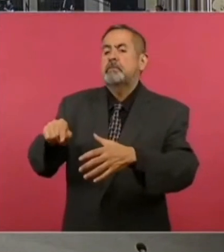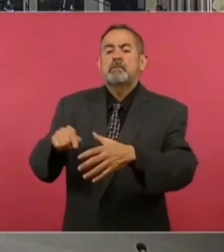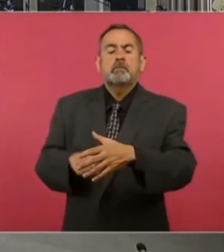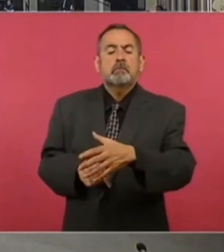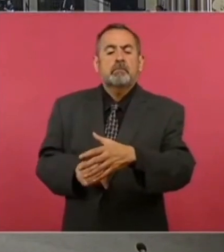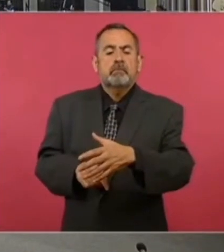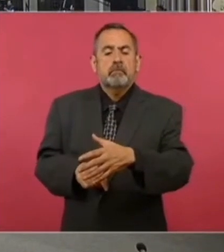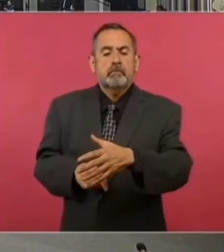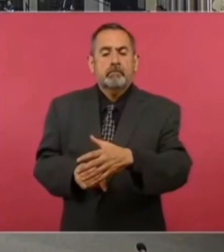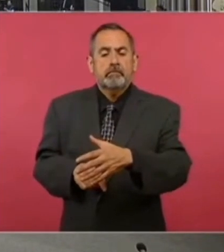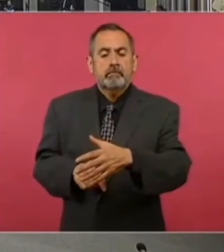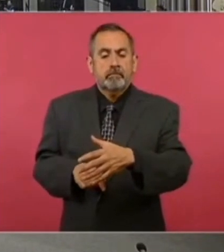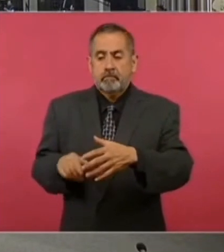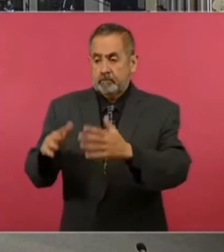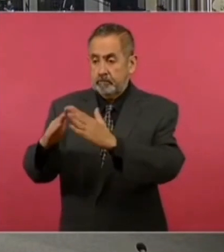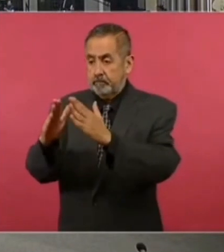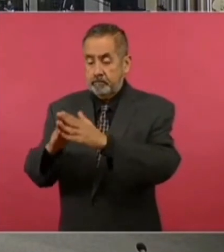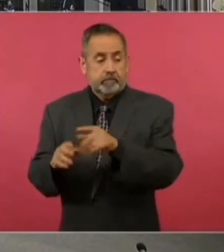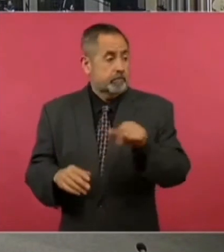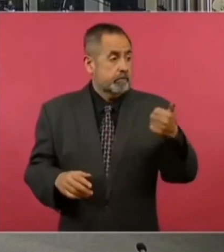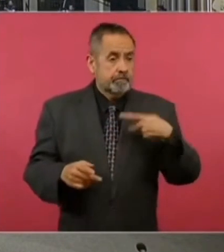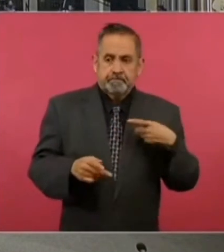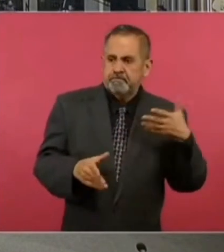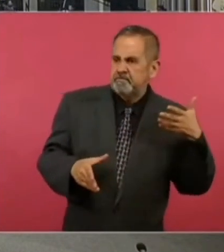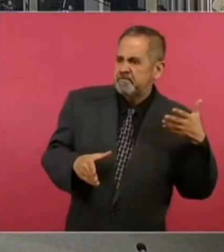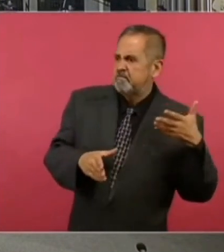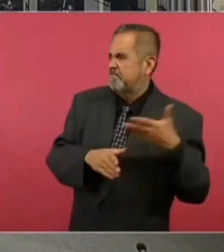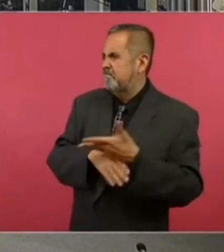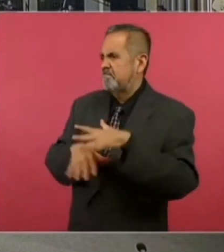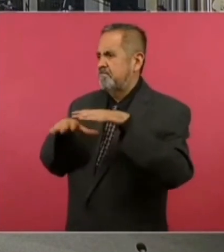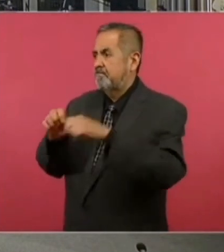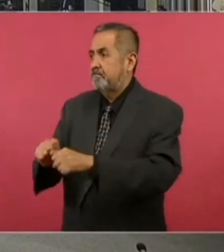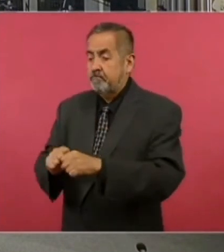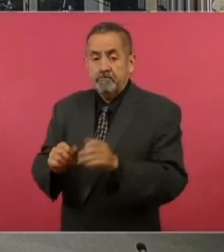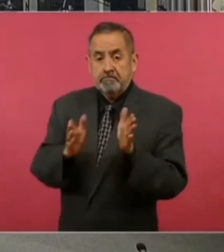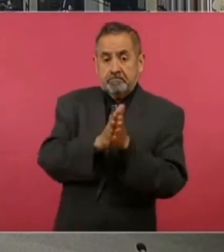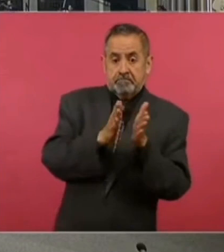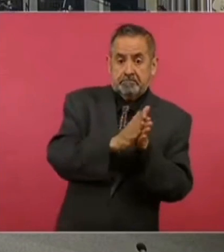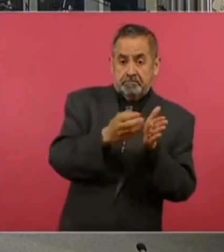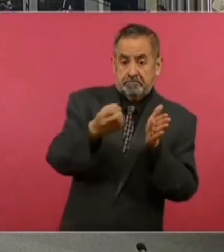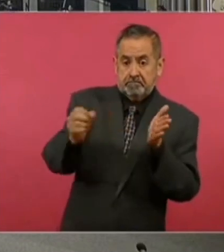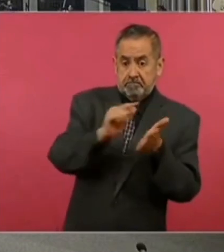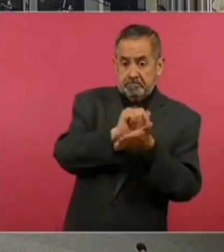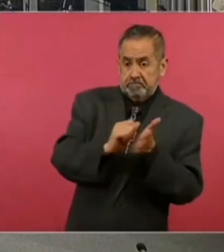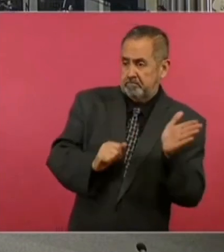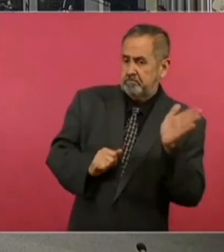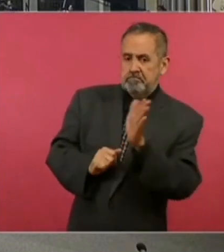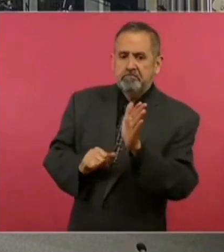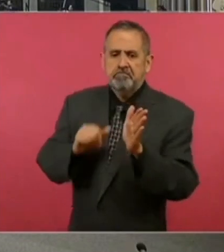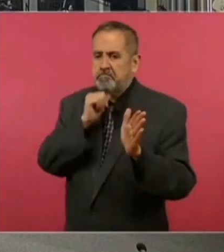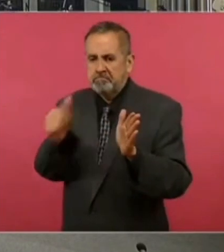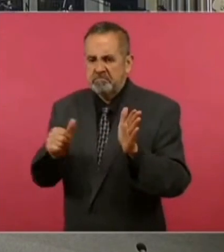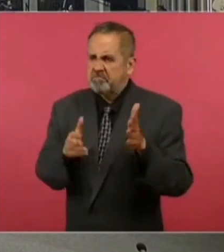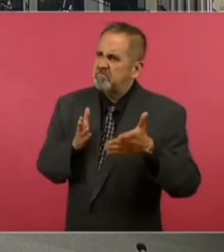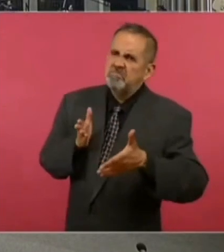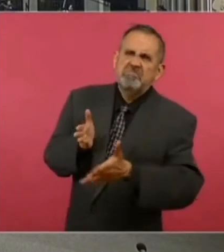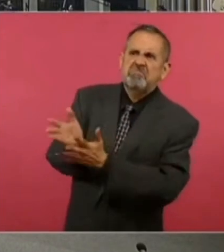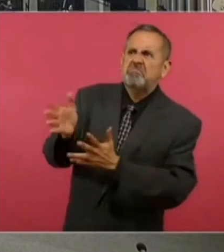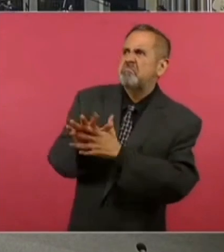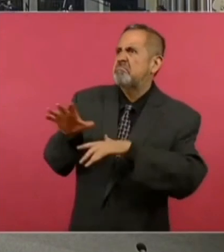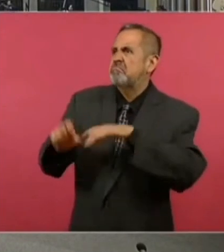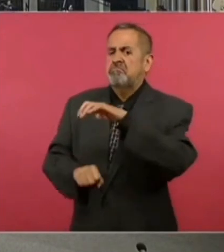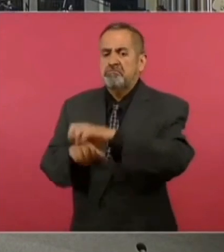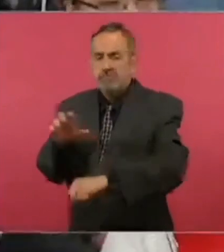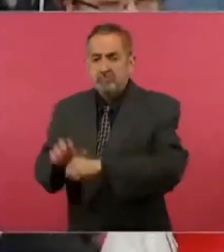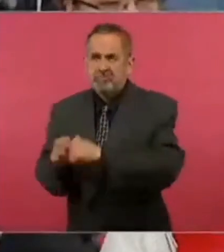pues un allanamiento de su morada, no llevaban orden, de acuerdo a su testimonio, tienen mucho miedo porque